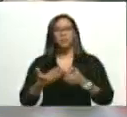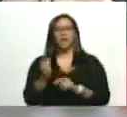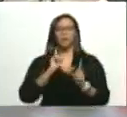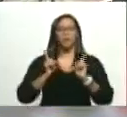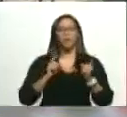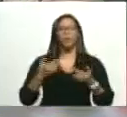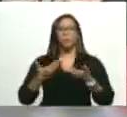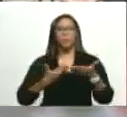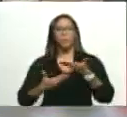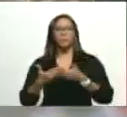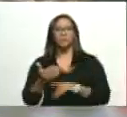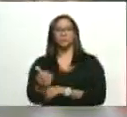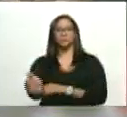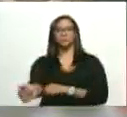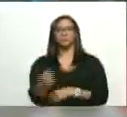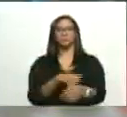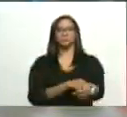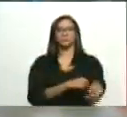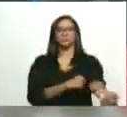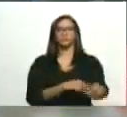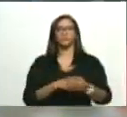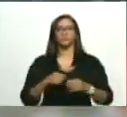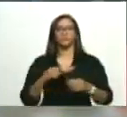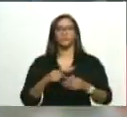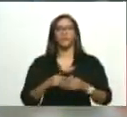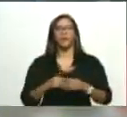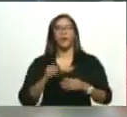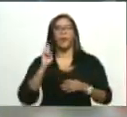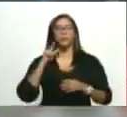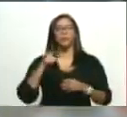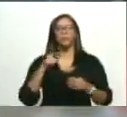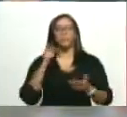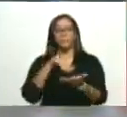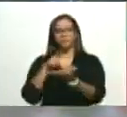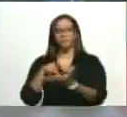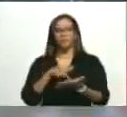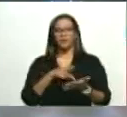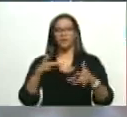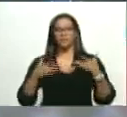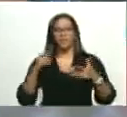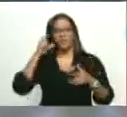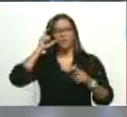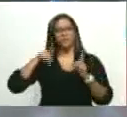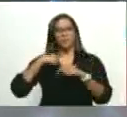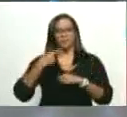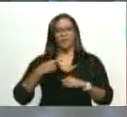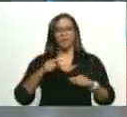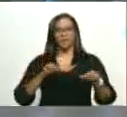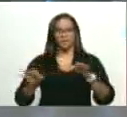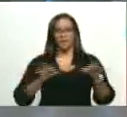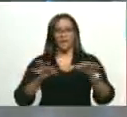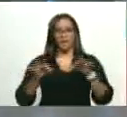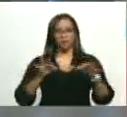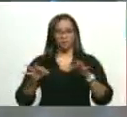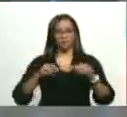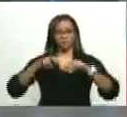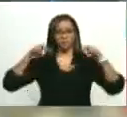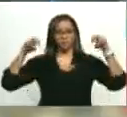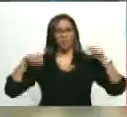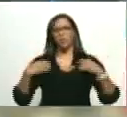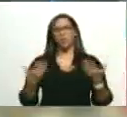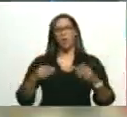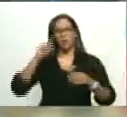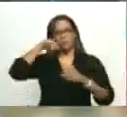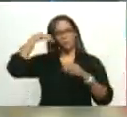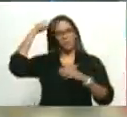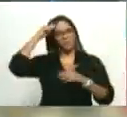procesos están en diferente pie que otros. Ahora bien, usted como participante del evento que va a realizarse el día de mañana en el Teatro Teresa Carreño, ¿cuál es la tesis que